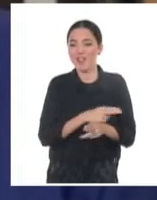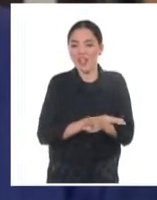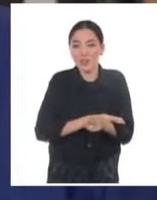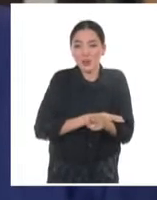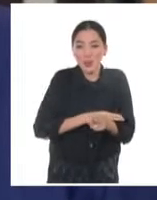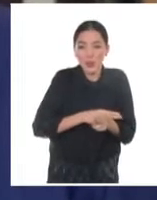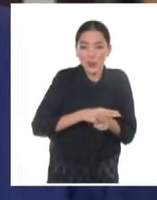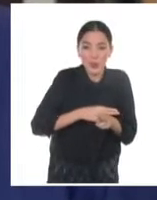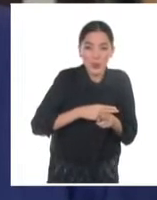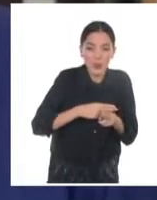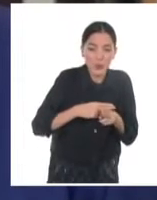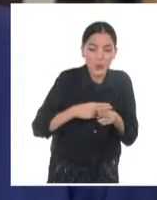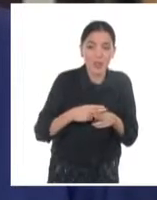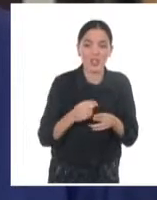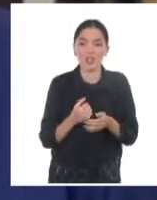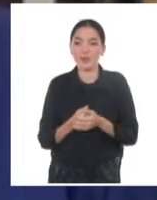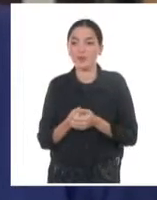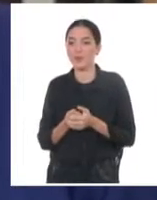un valor